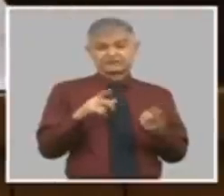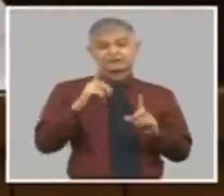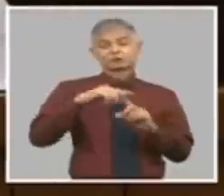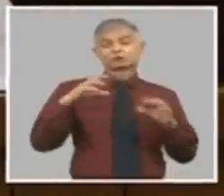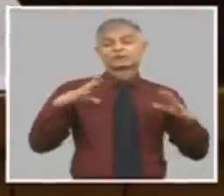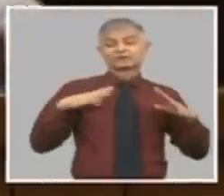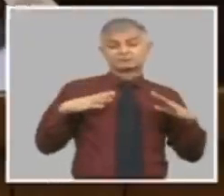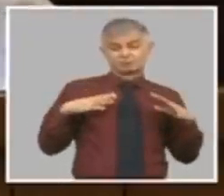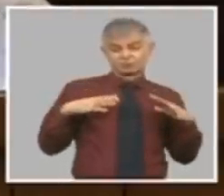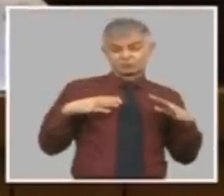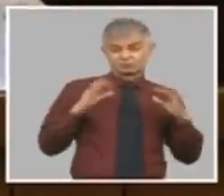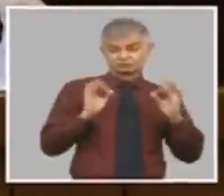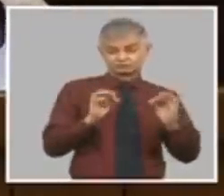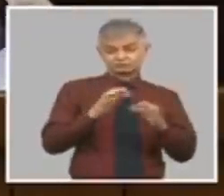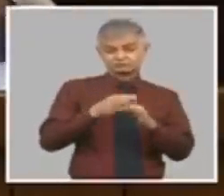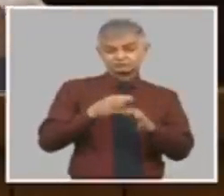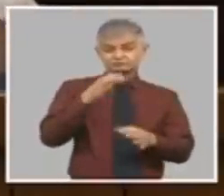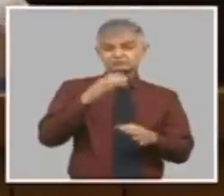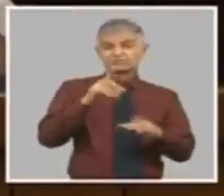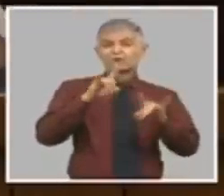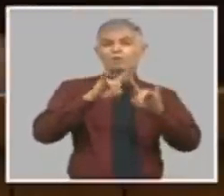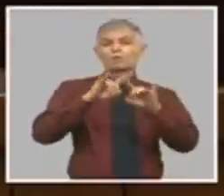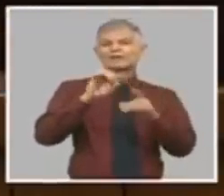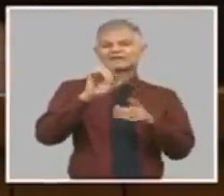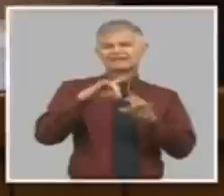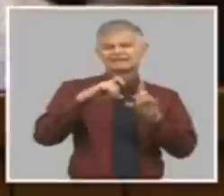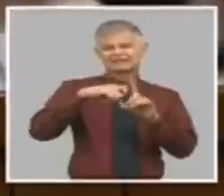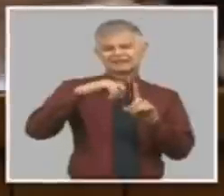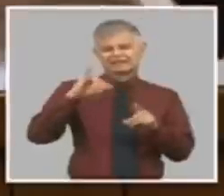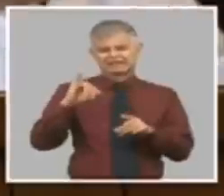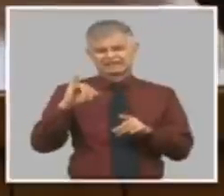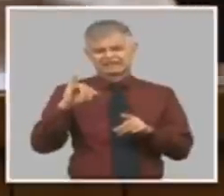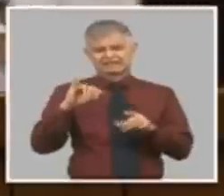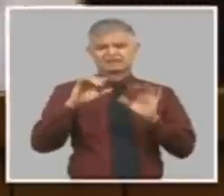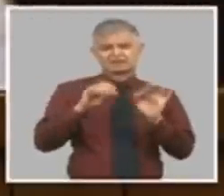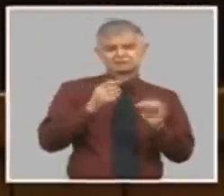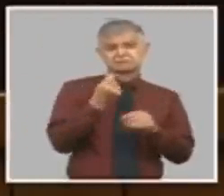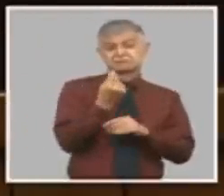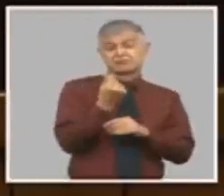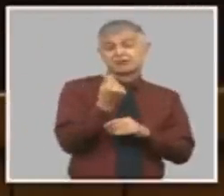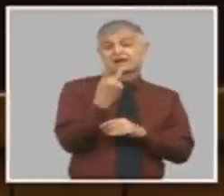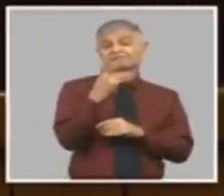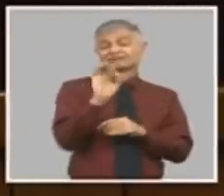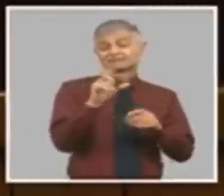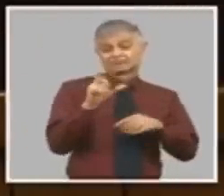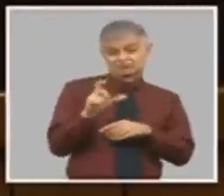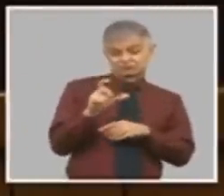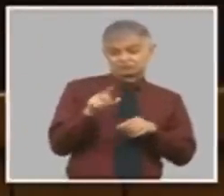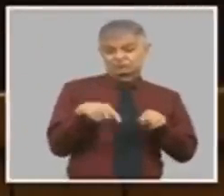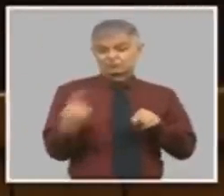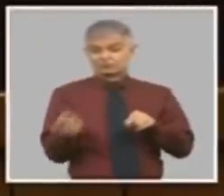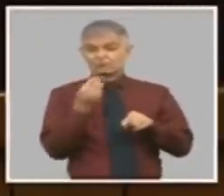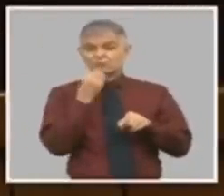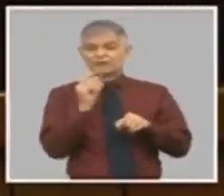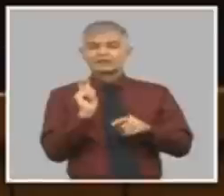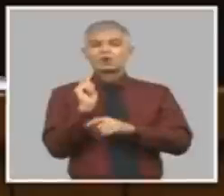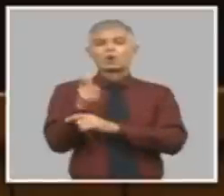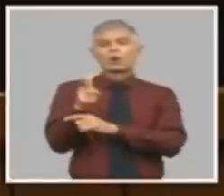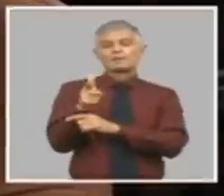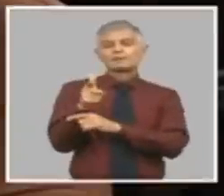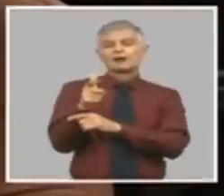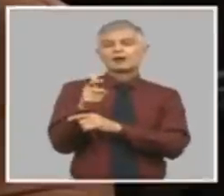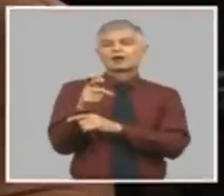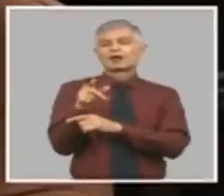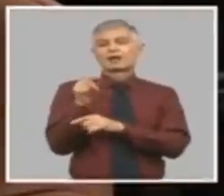menos rones. Pero por lo menos va a haber un sistema de precios que lo estimule a usar mayores materias primas